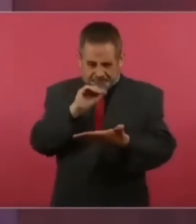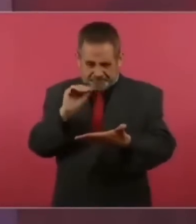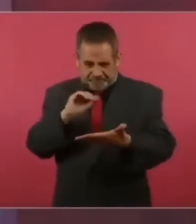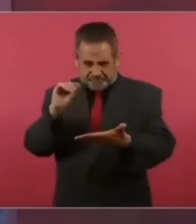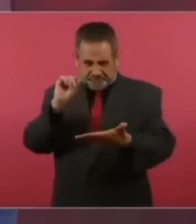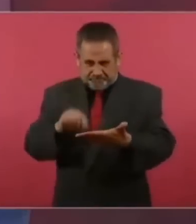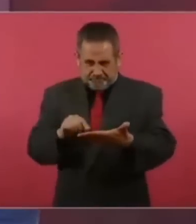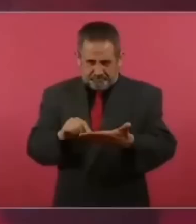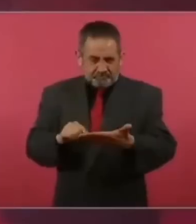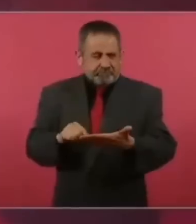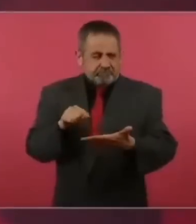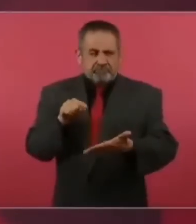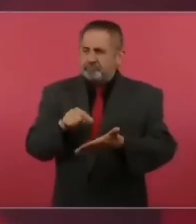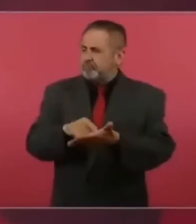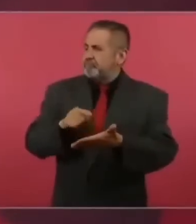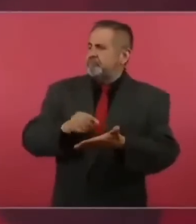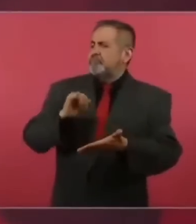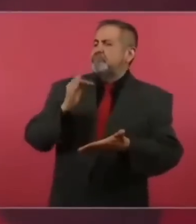y se aceptó